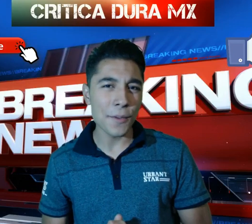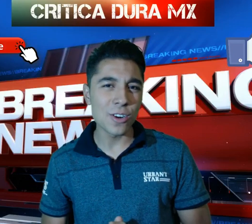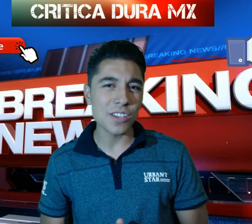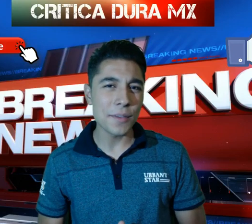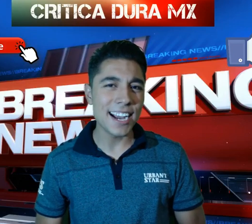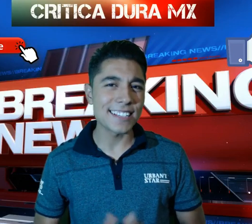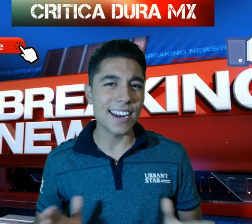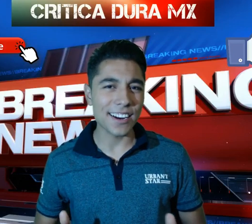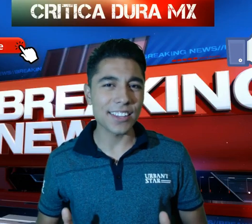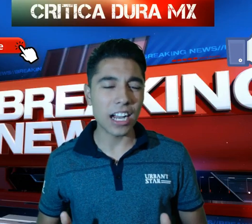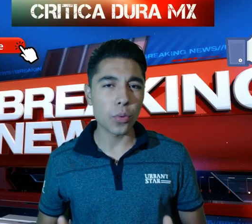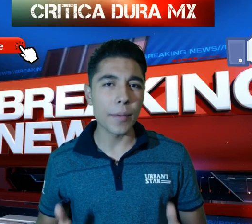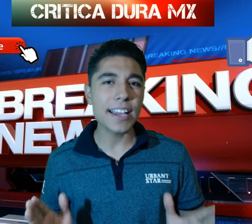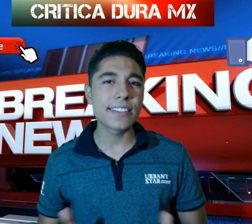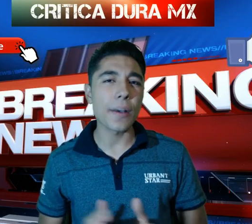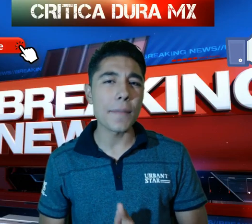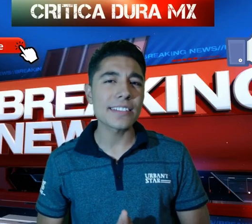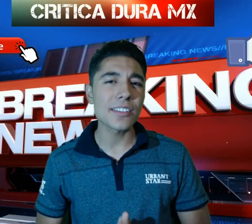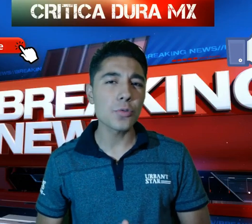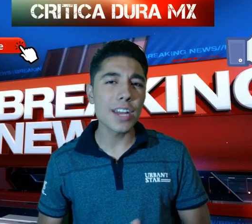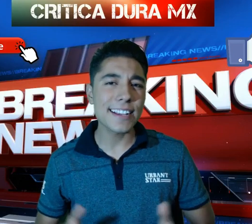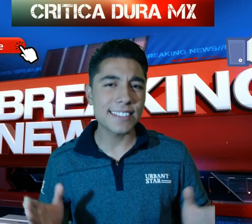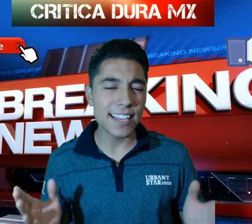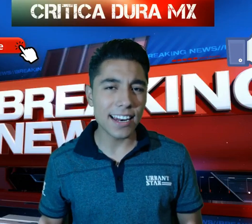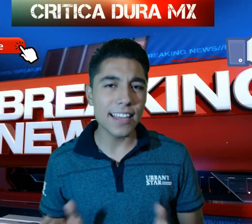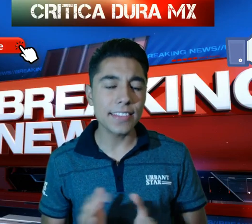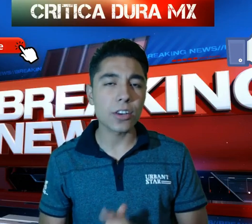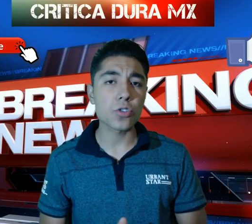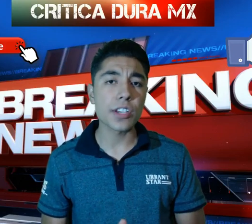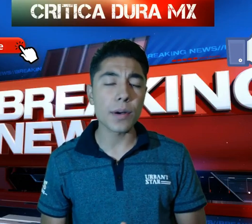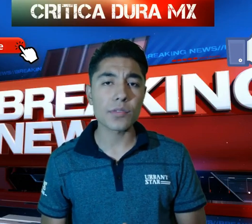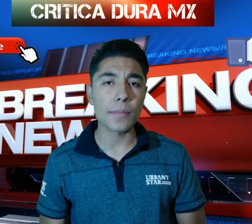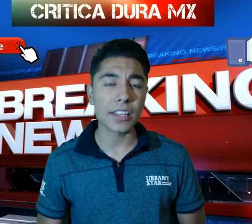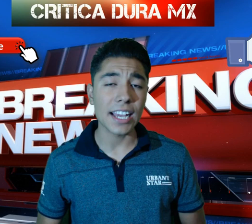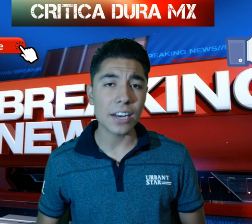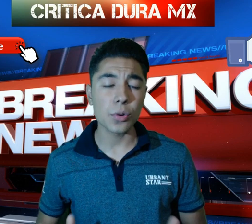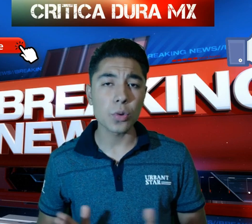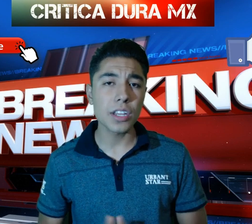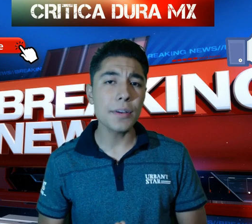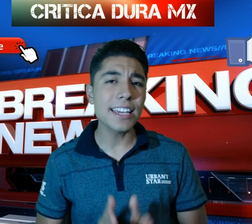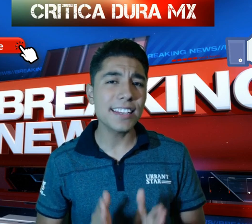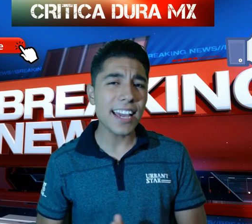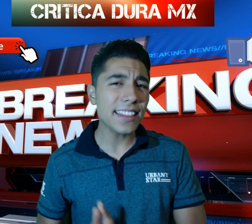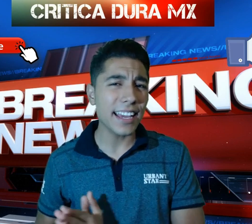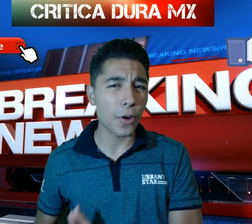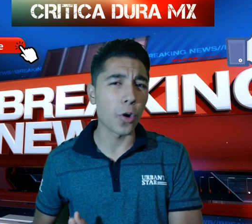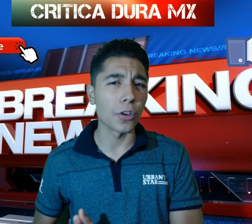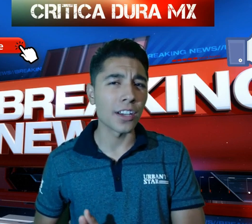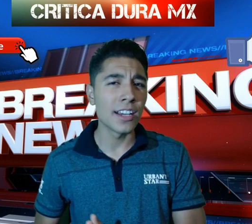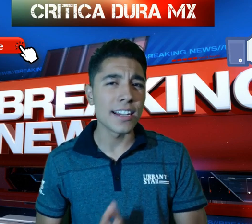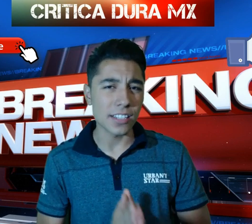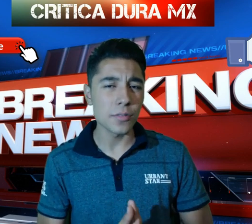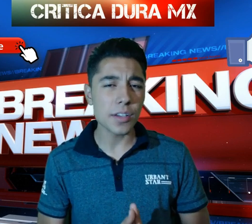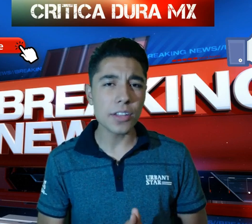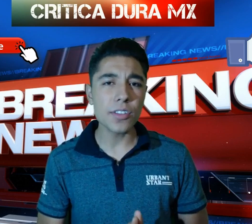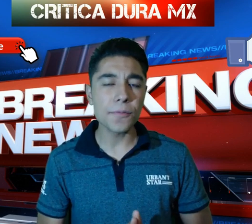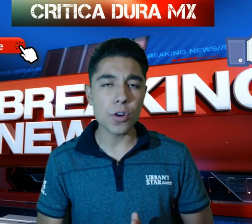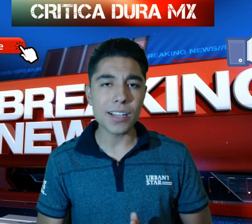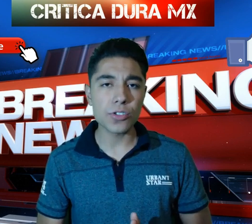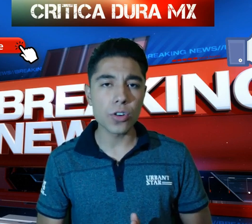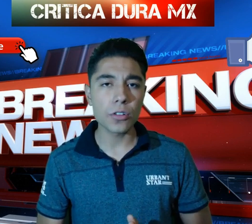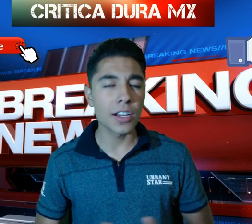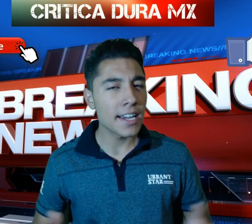Hola, ¿qué tal amigos y amigas de la Crítica Dura MX? Que pasen una excelente noche. Vamos a platicar de un nuevo tema y el día de hoy estaremos hablando